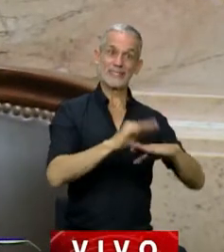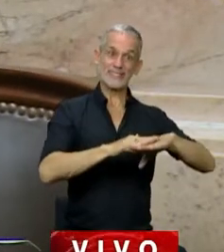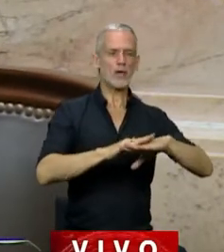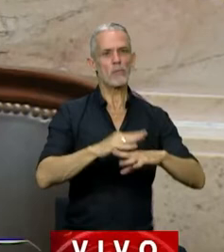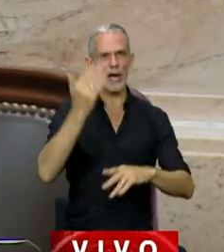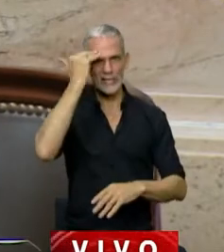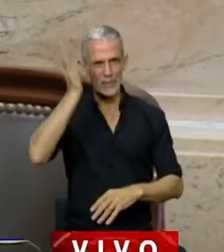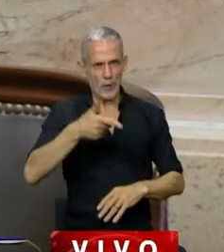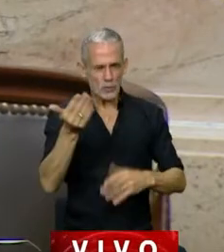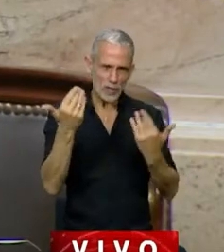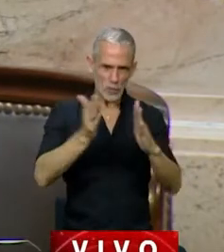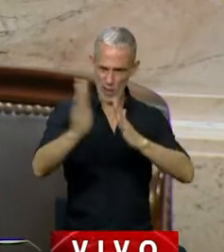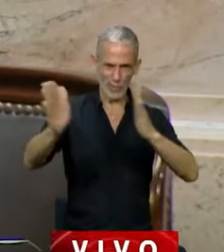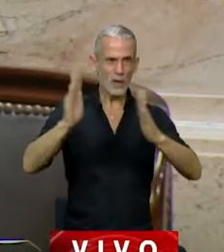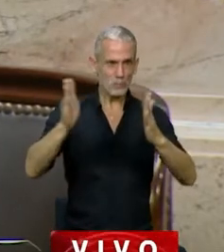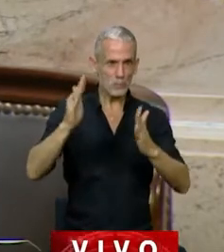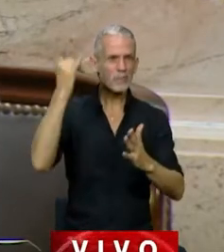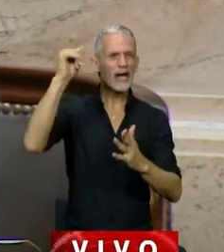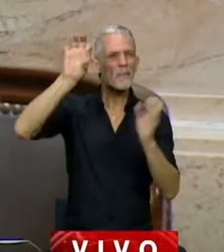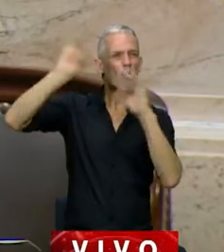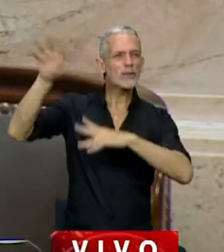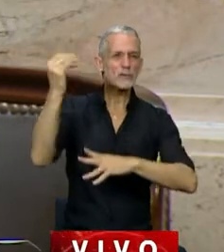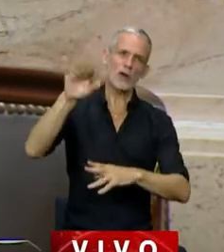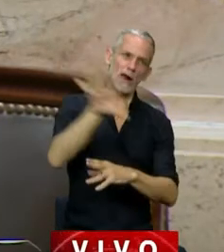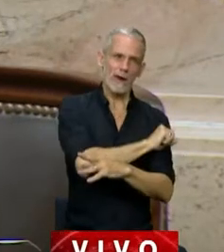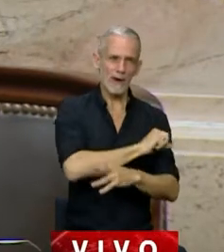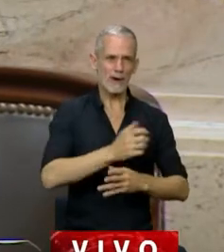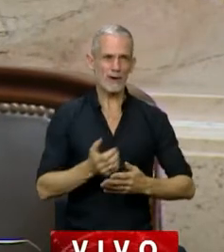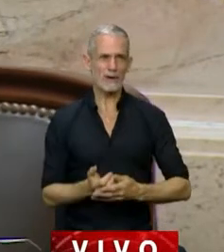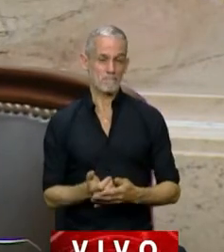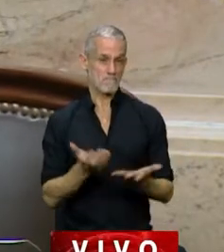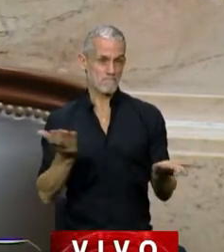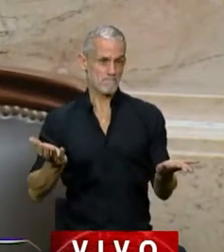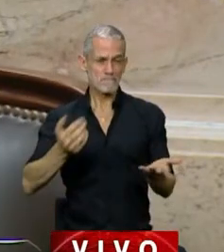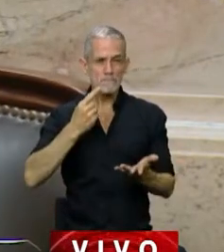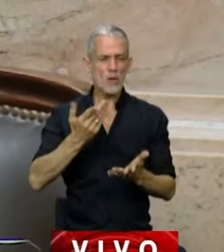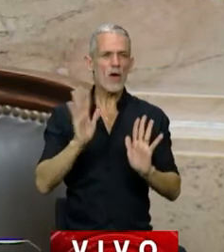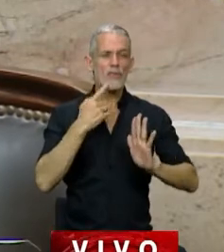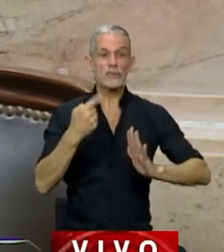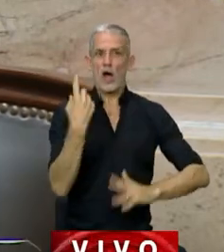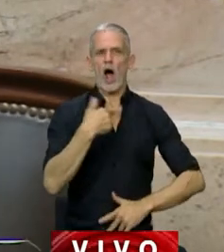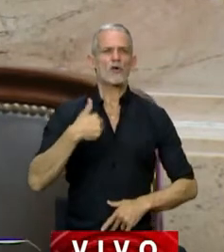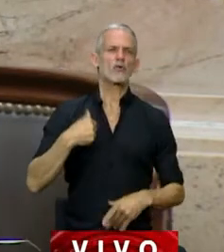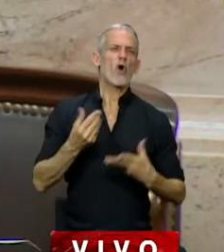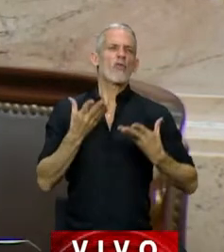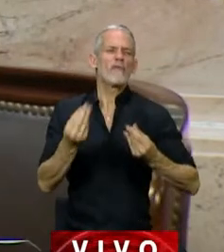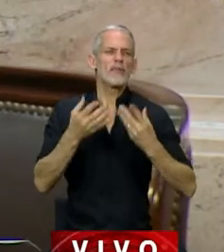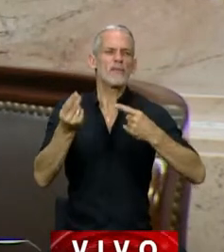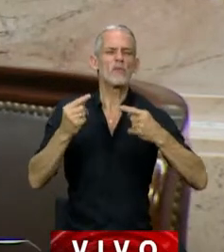está contemplado en su aumento. Nos imputan como defensores de